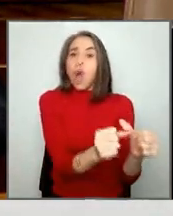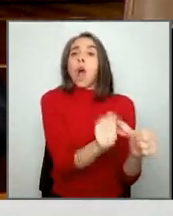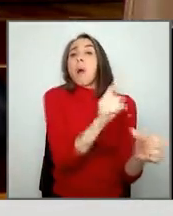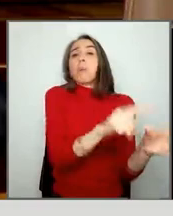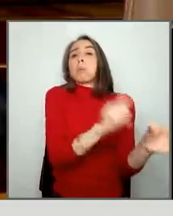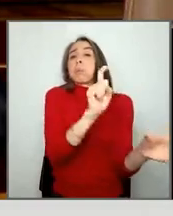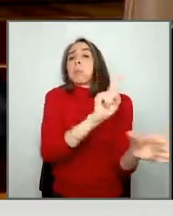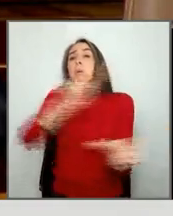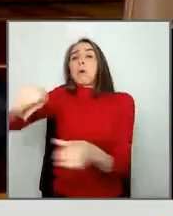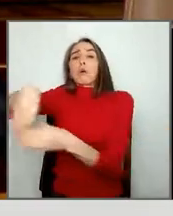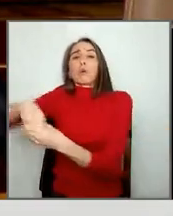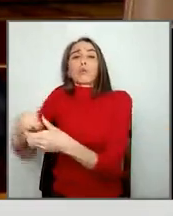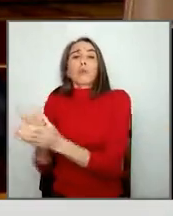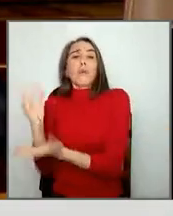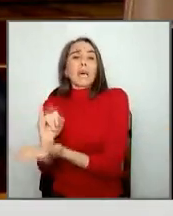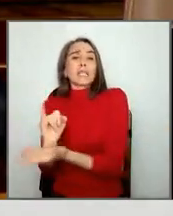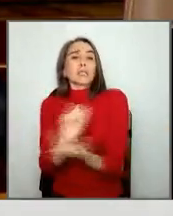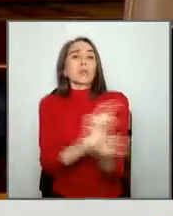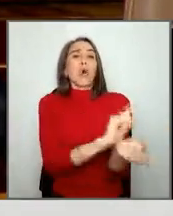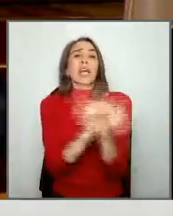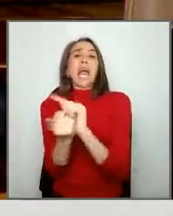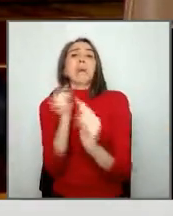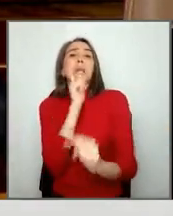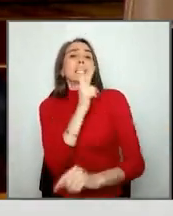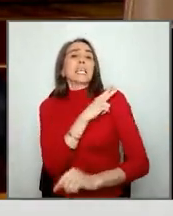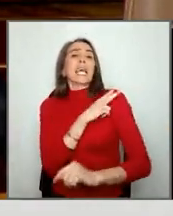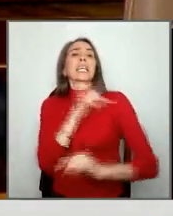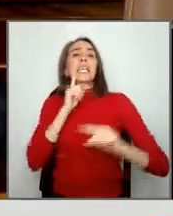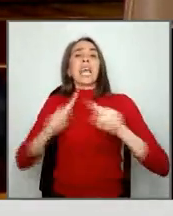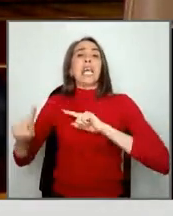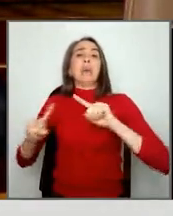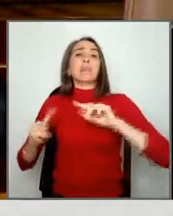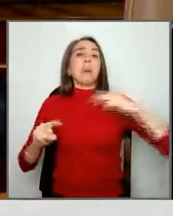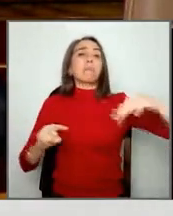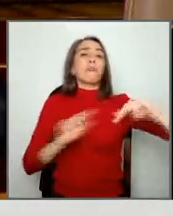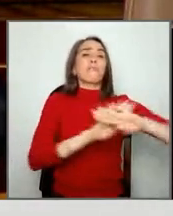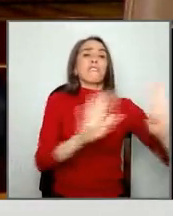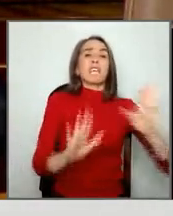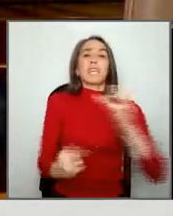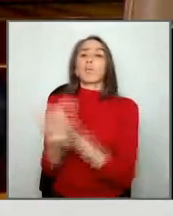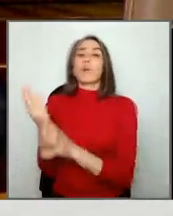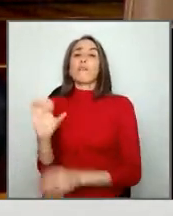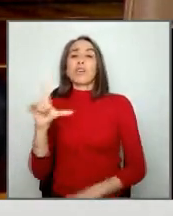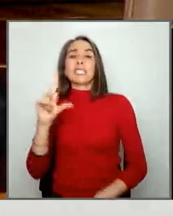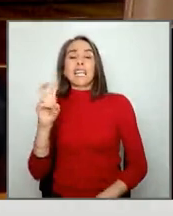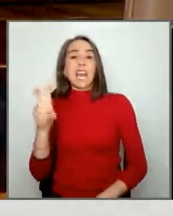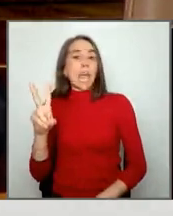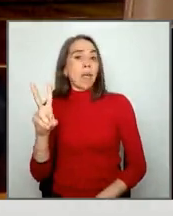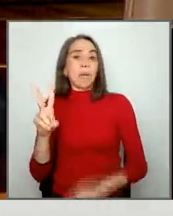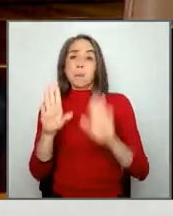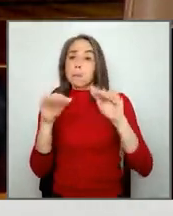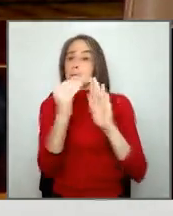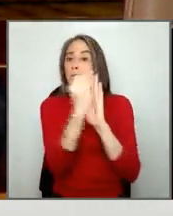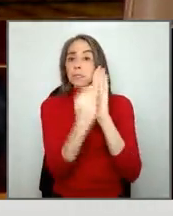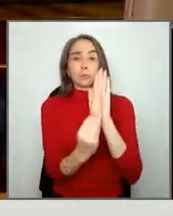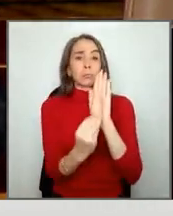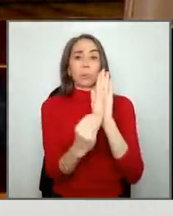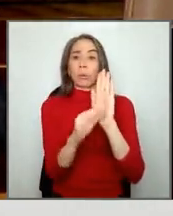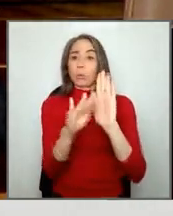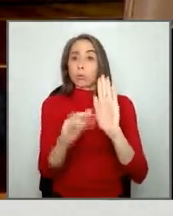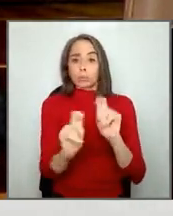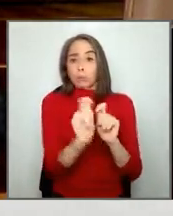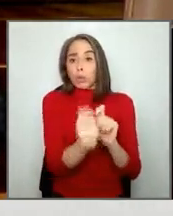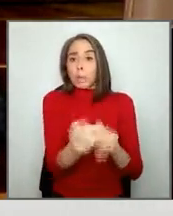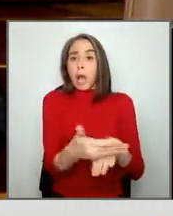no por un cambio de empleador o de administrador en este caso vaya pasan a depender de los servicios locales y no de los principio vayan a